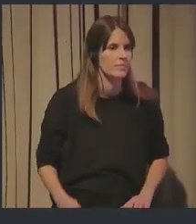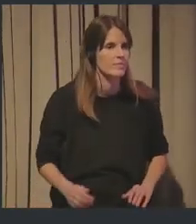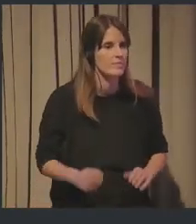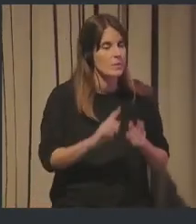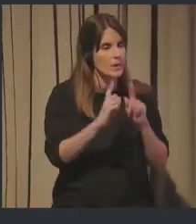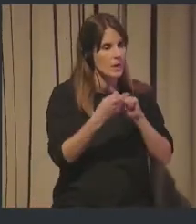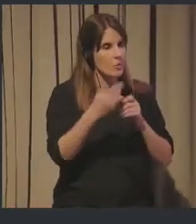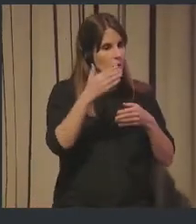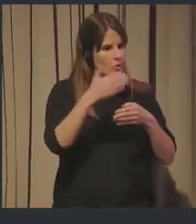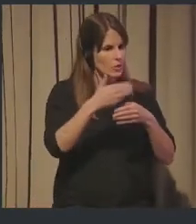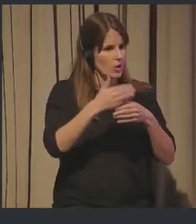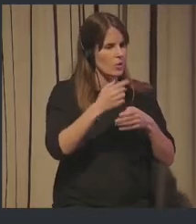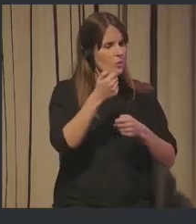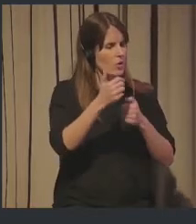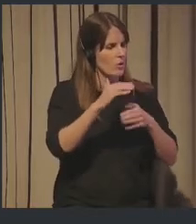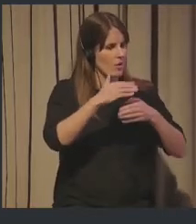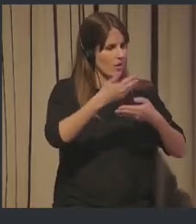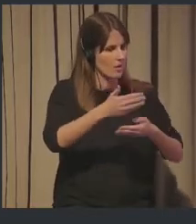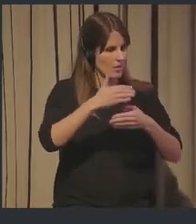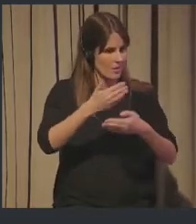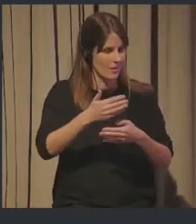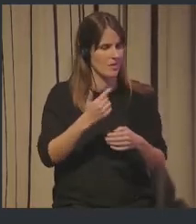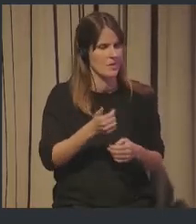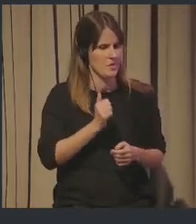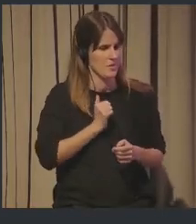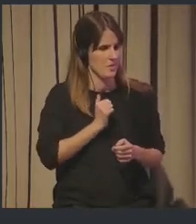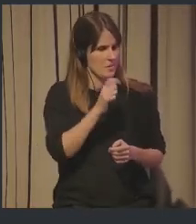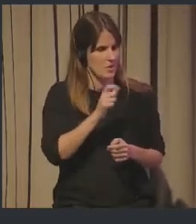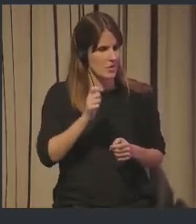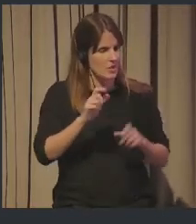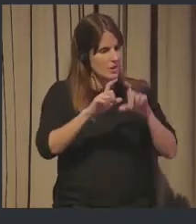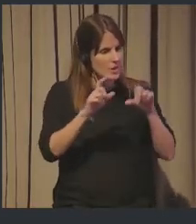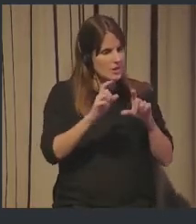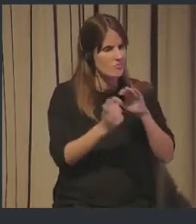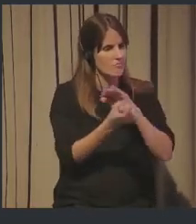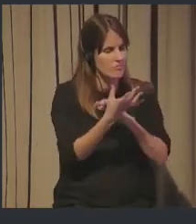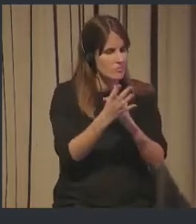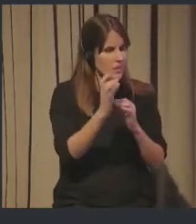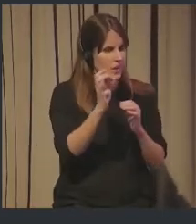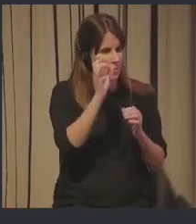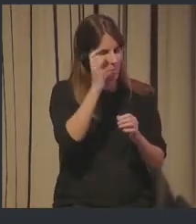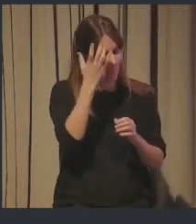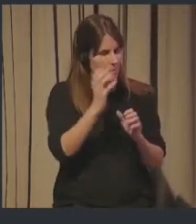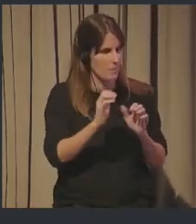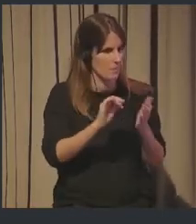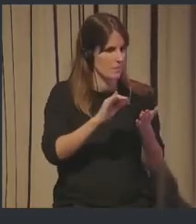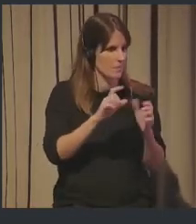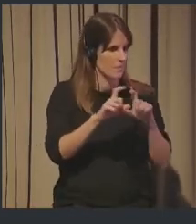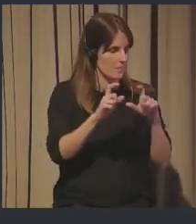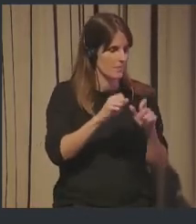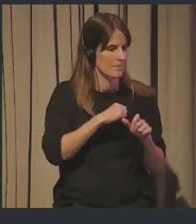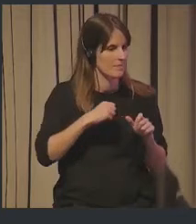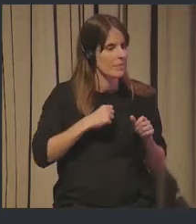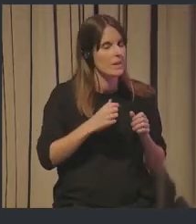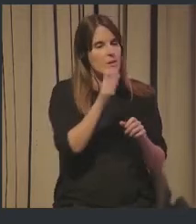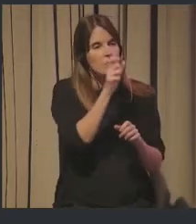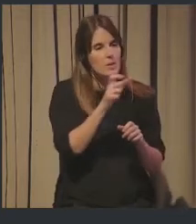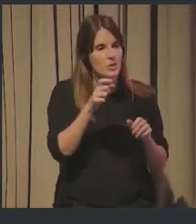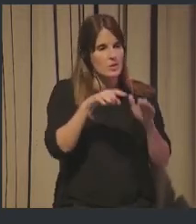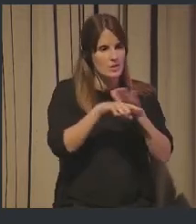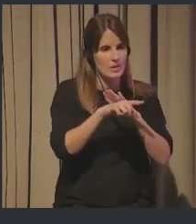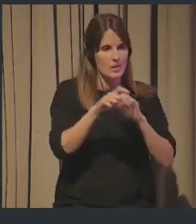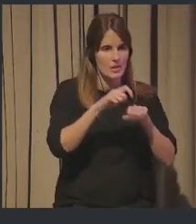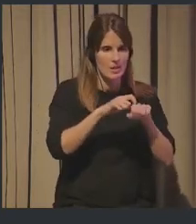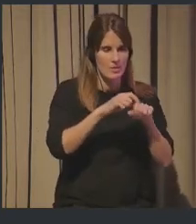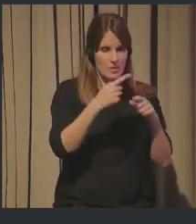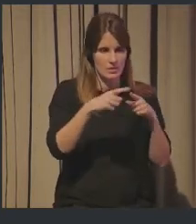desaparecer. Y ahí entran, vamos a hacer esto, vamos a hacer aquello. Así que tenemos estas tres clases de personas. Gestores que